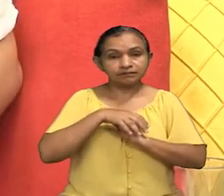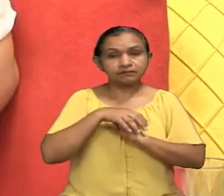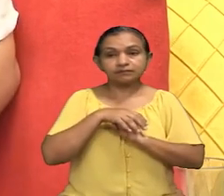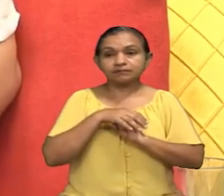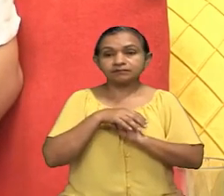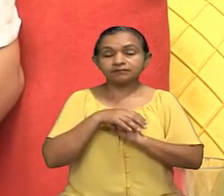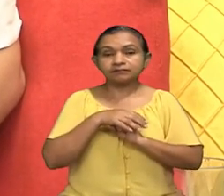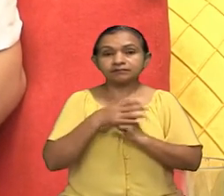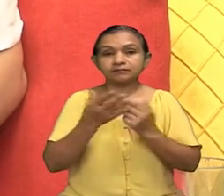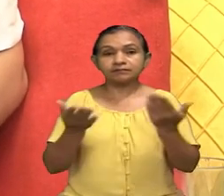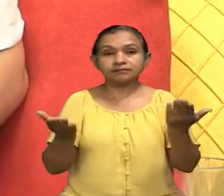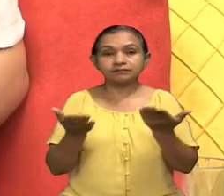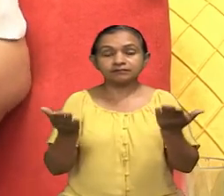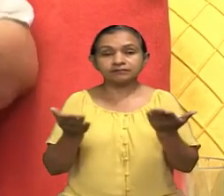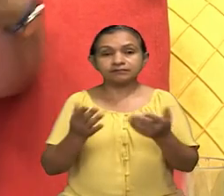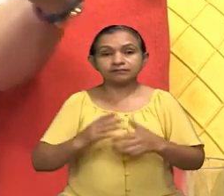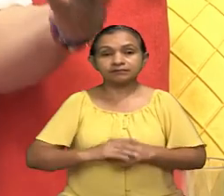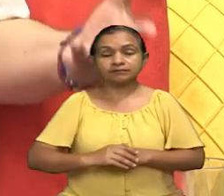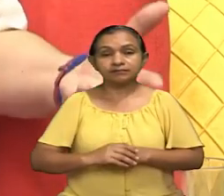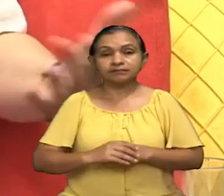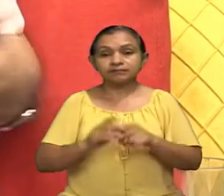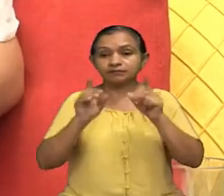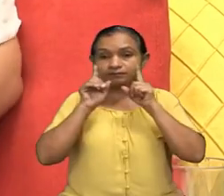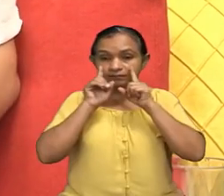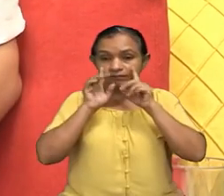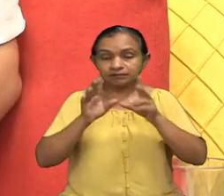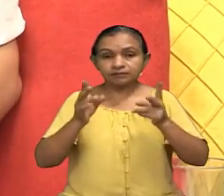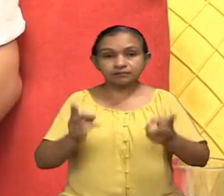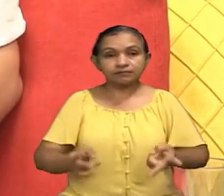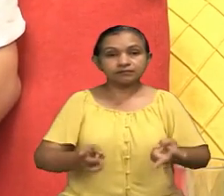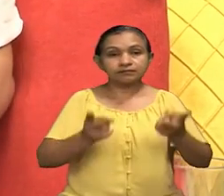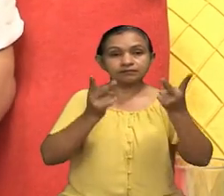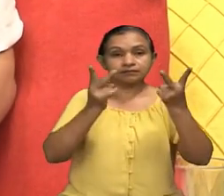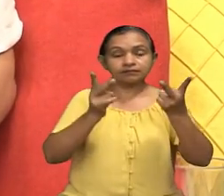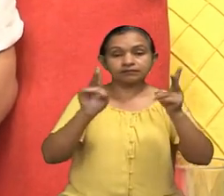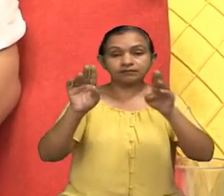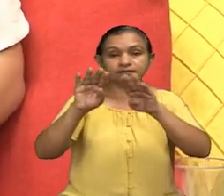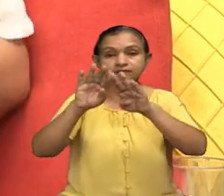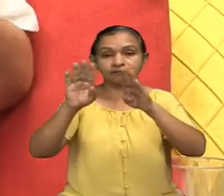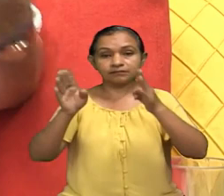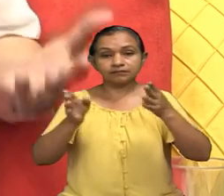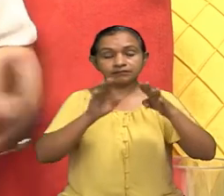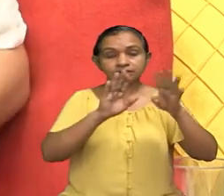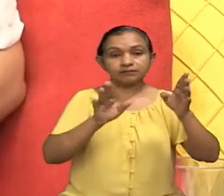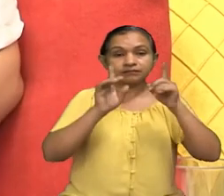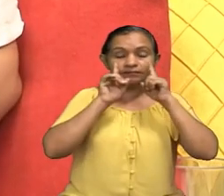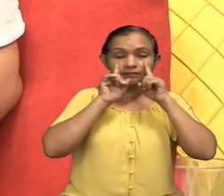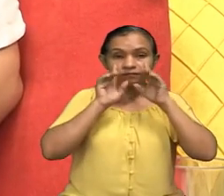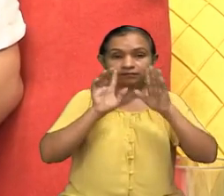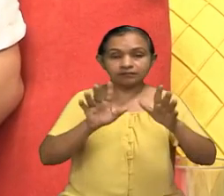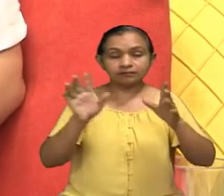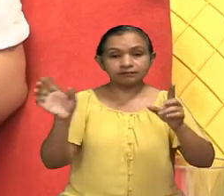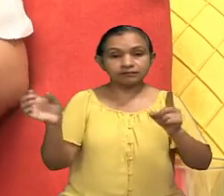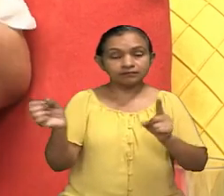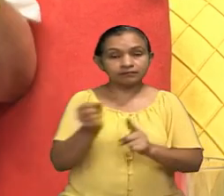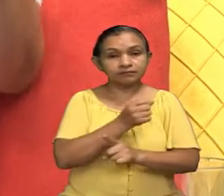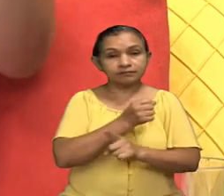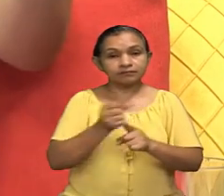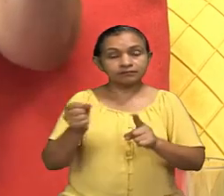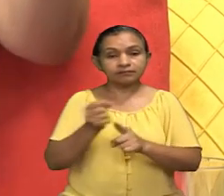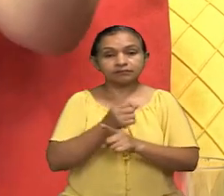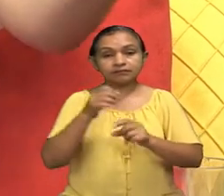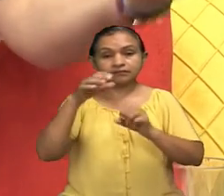comisiones de cuidado de la vida de las mujeres, de la prevención de la violencia, en